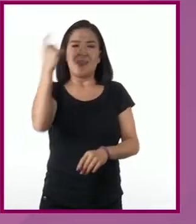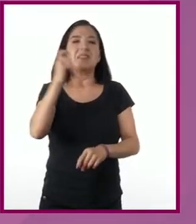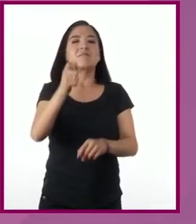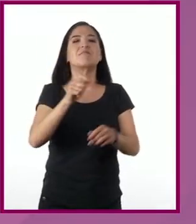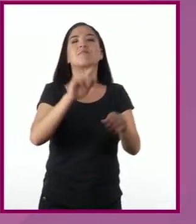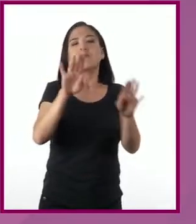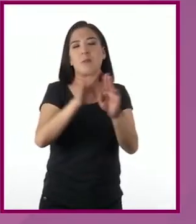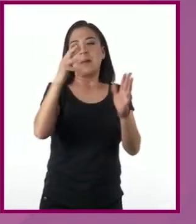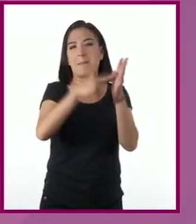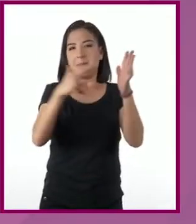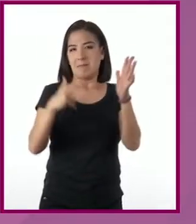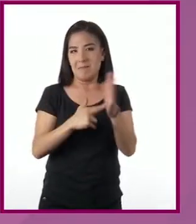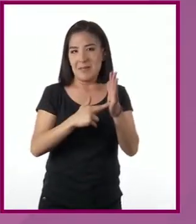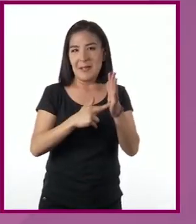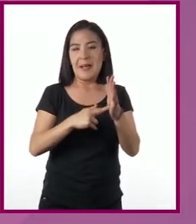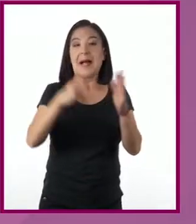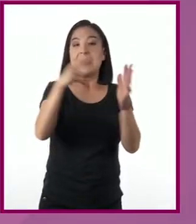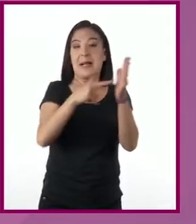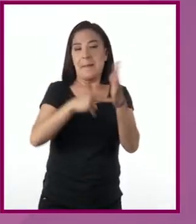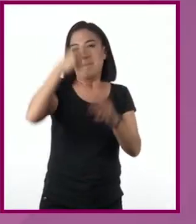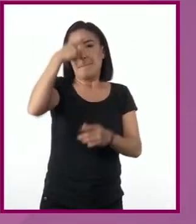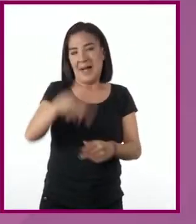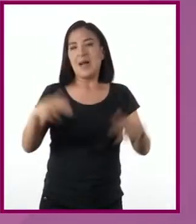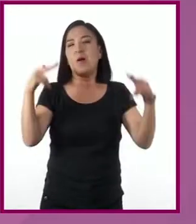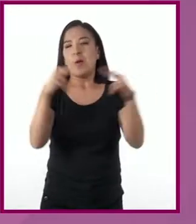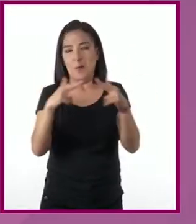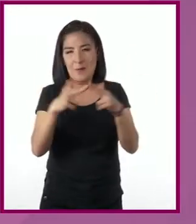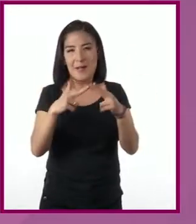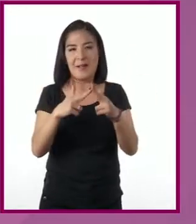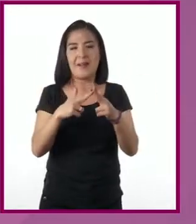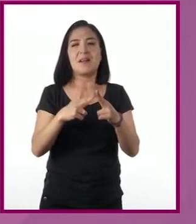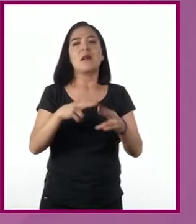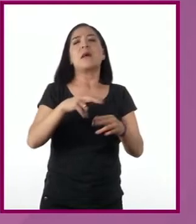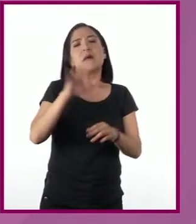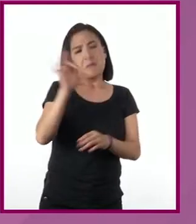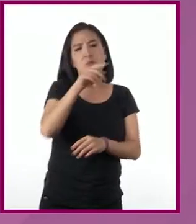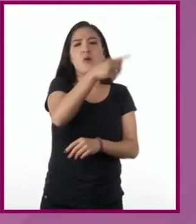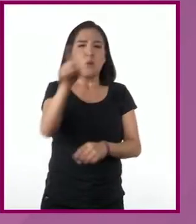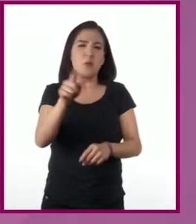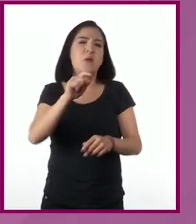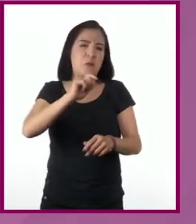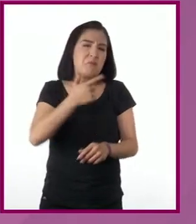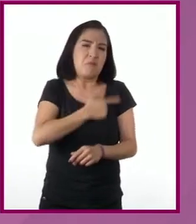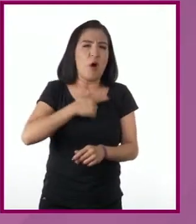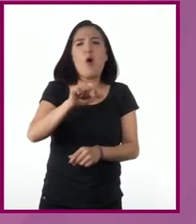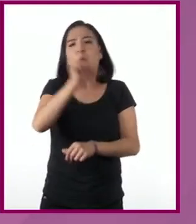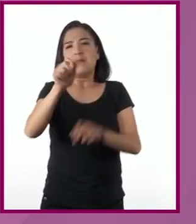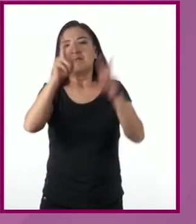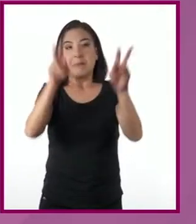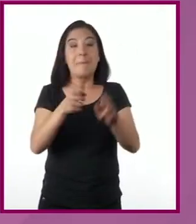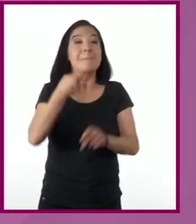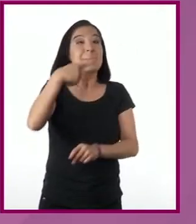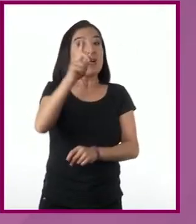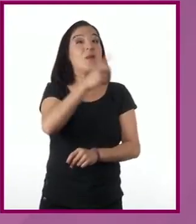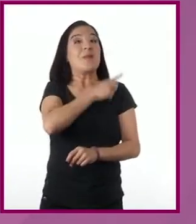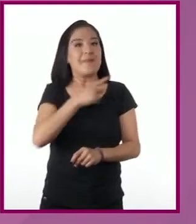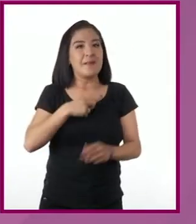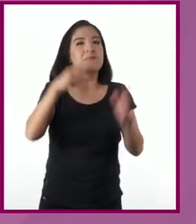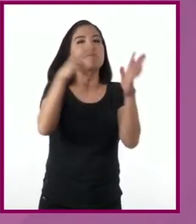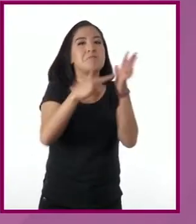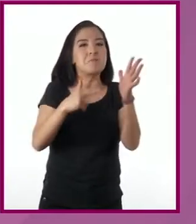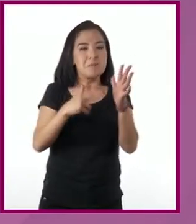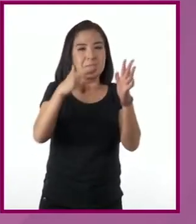es titularlo Reglamento para el Hogar, aunque pueden poner el título que más les guste, pero deben remarcar para qué lugar